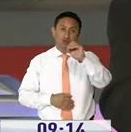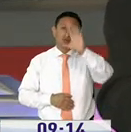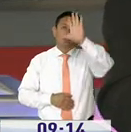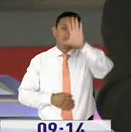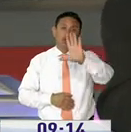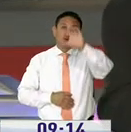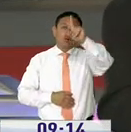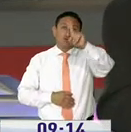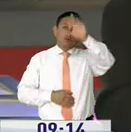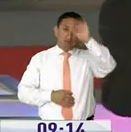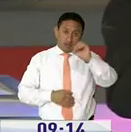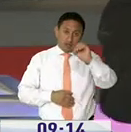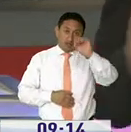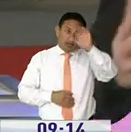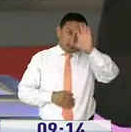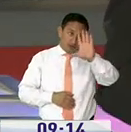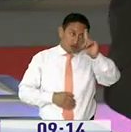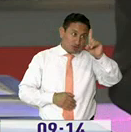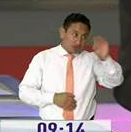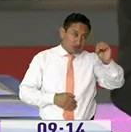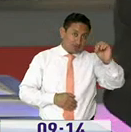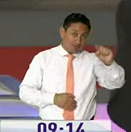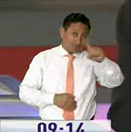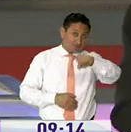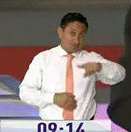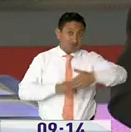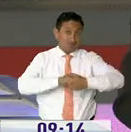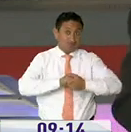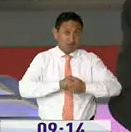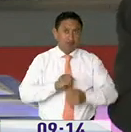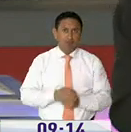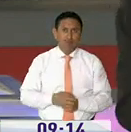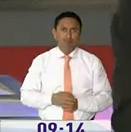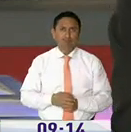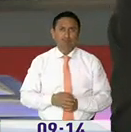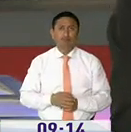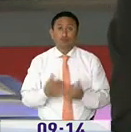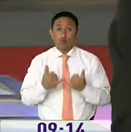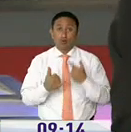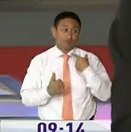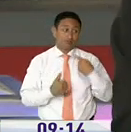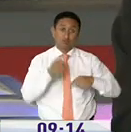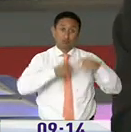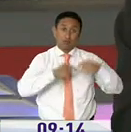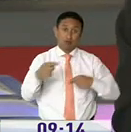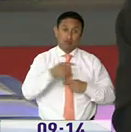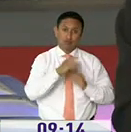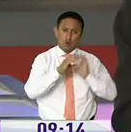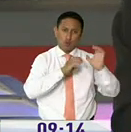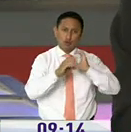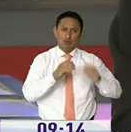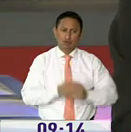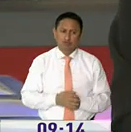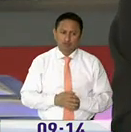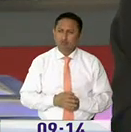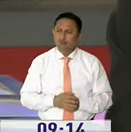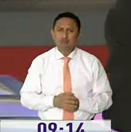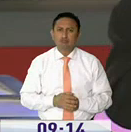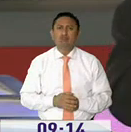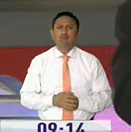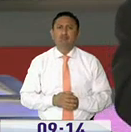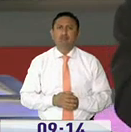favor, solidaridad, abramos los corazones. ¿Saben qué? Yo conversaba este momento con un amigo en línea y nos decía, ¿y qué vamos a